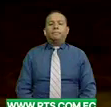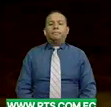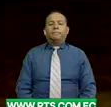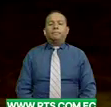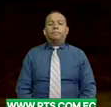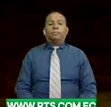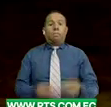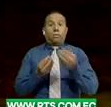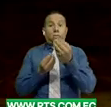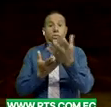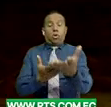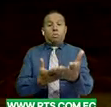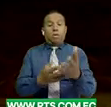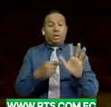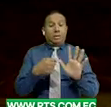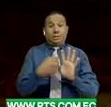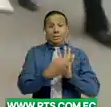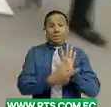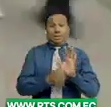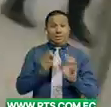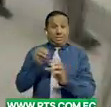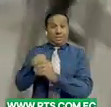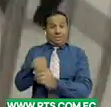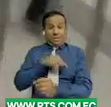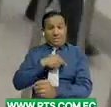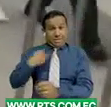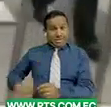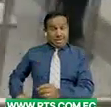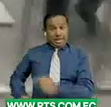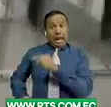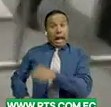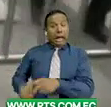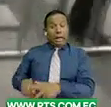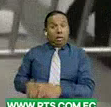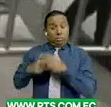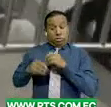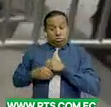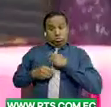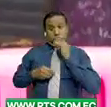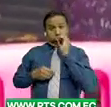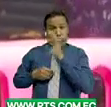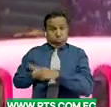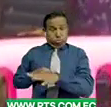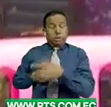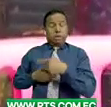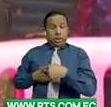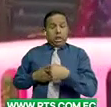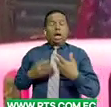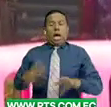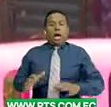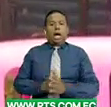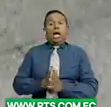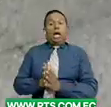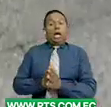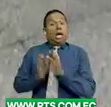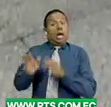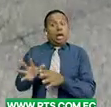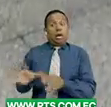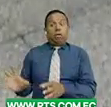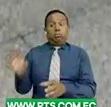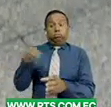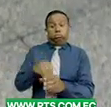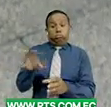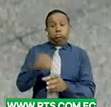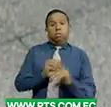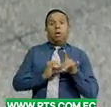indicio de que 5 de 9 estudiantes que se encuentran en Wuhan, ciudad china, que fue el epicentro del COVID-19, conocido anteriormente como coronavirus, serán evacuados